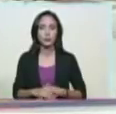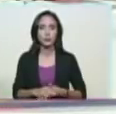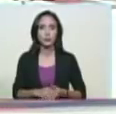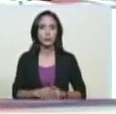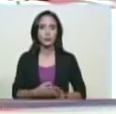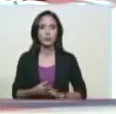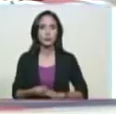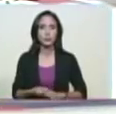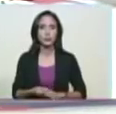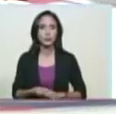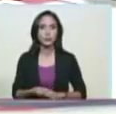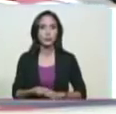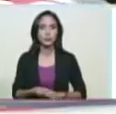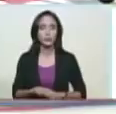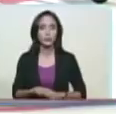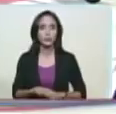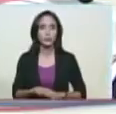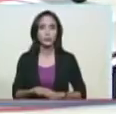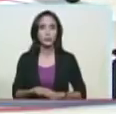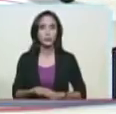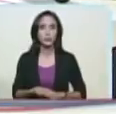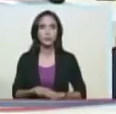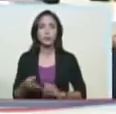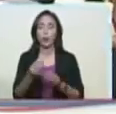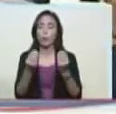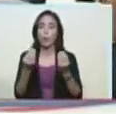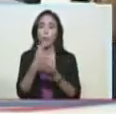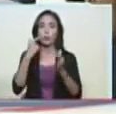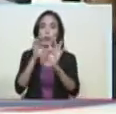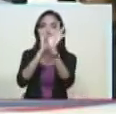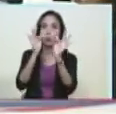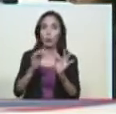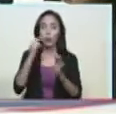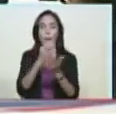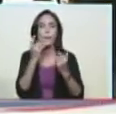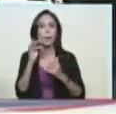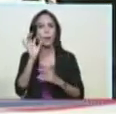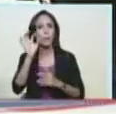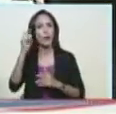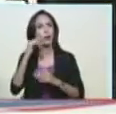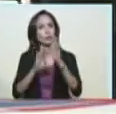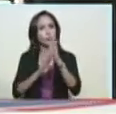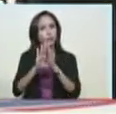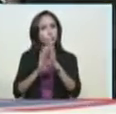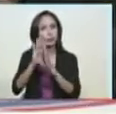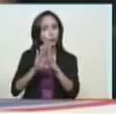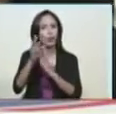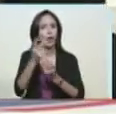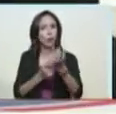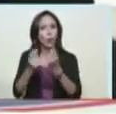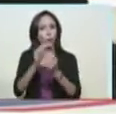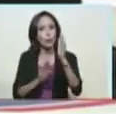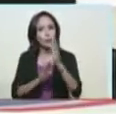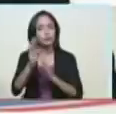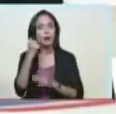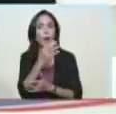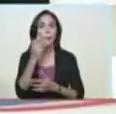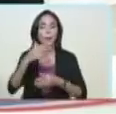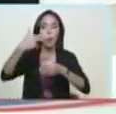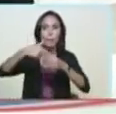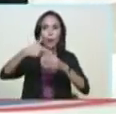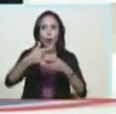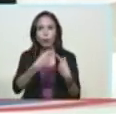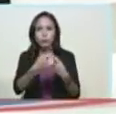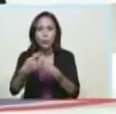importantes muy grandes en cualquier momento el país podía salir al mercado financiero mundial sustentado en el barril